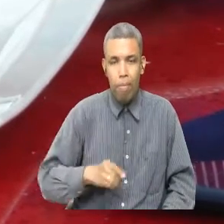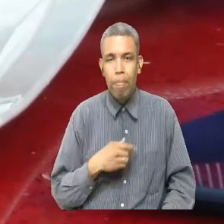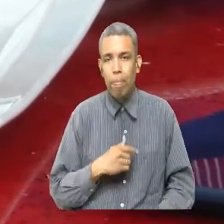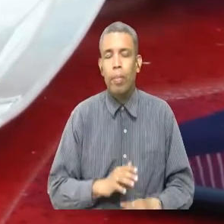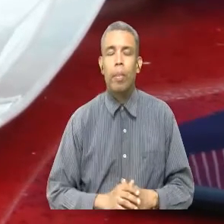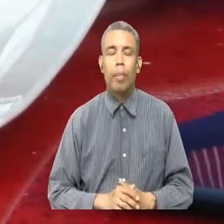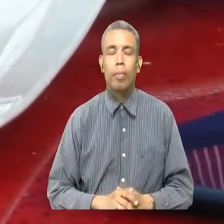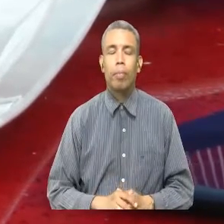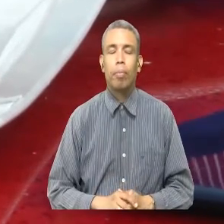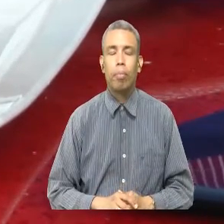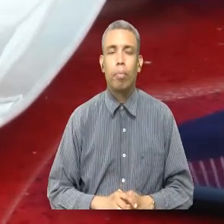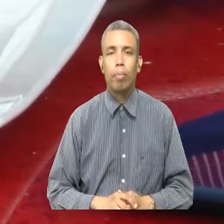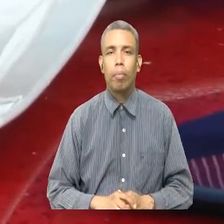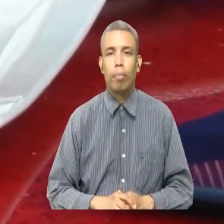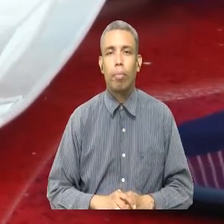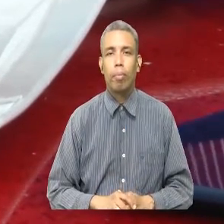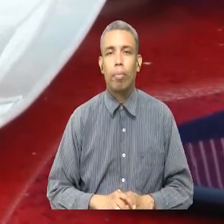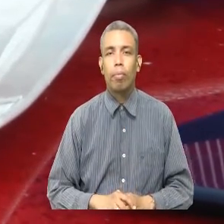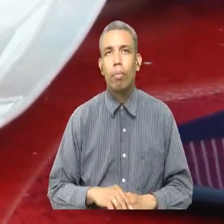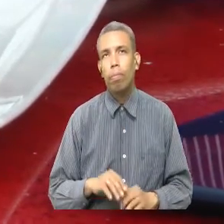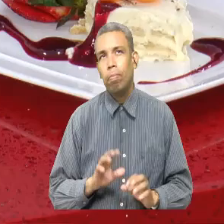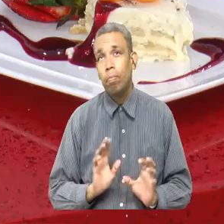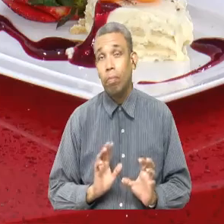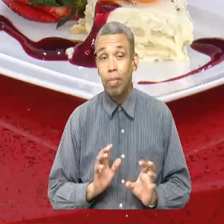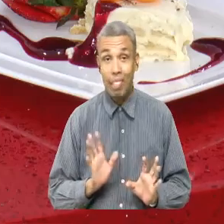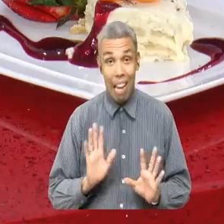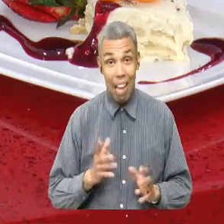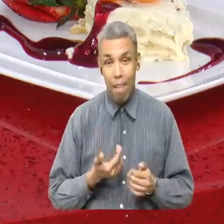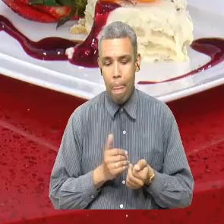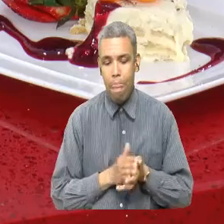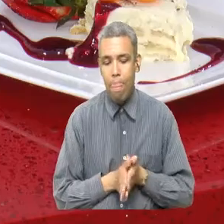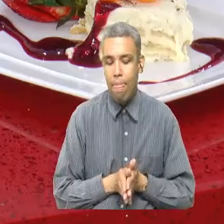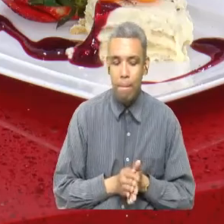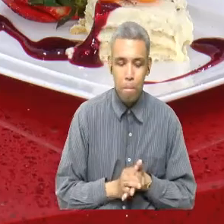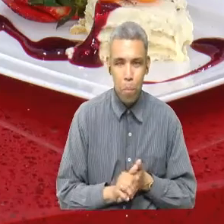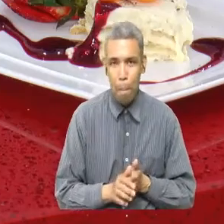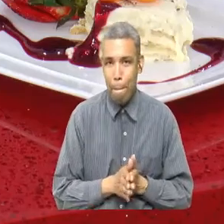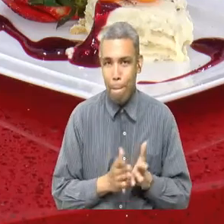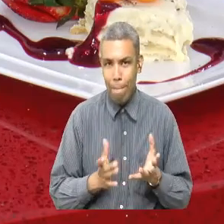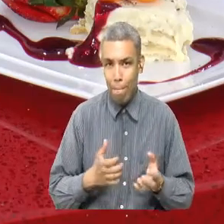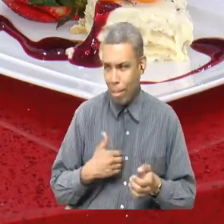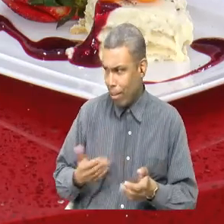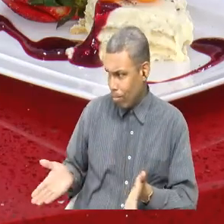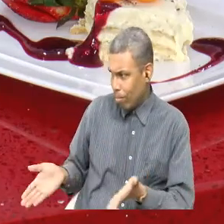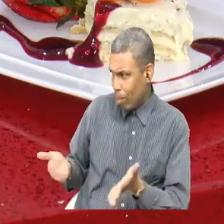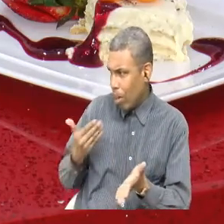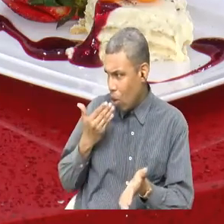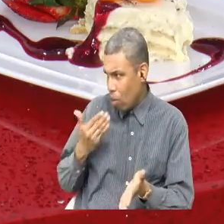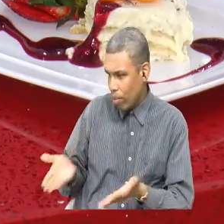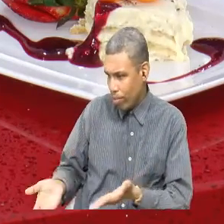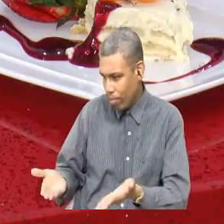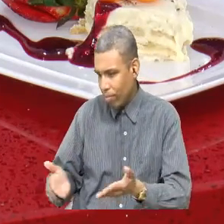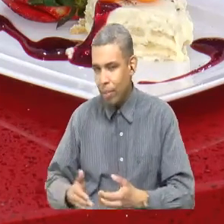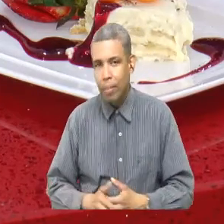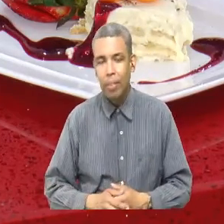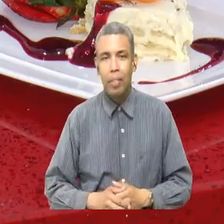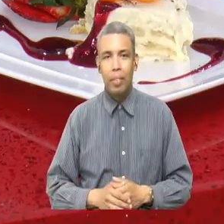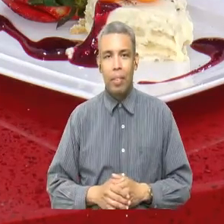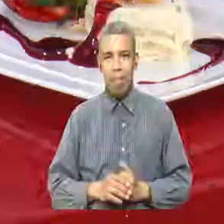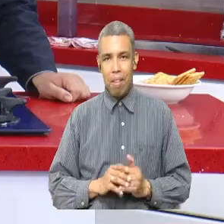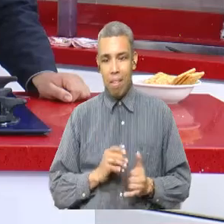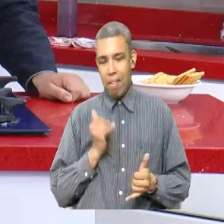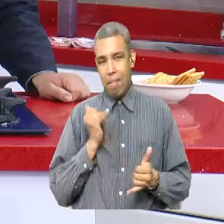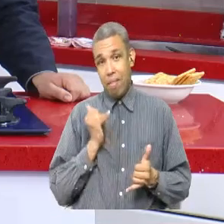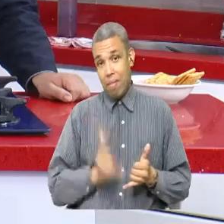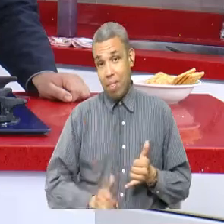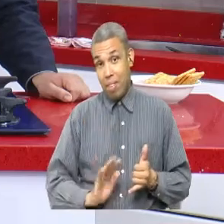también es irle dando jaque mate a la cuestión, Sergio, porque... la invito a que pruebe. Se nos acabó el tiempo y nosotros nos vamos y vamos